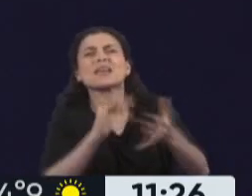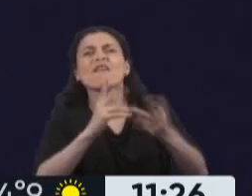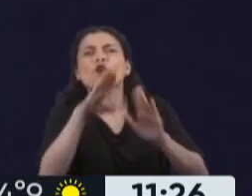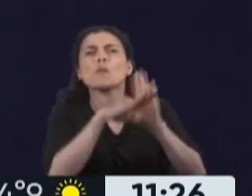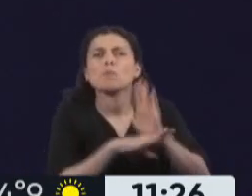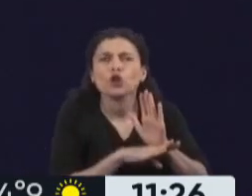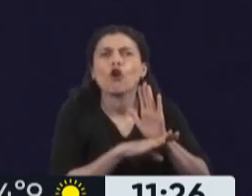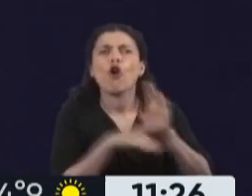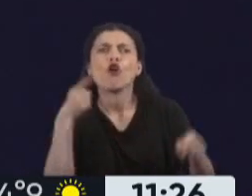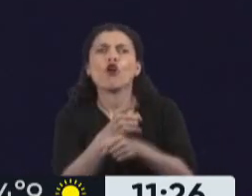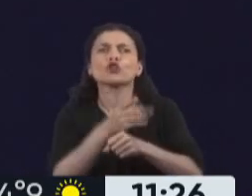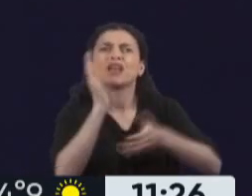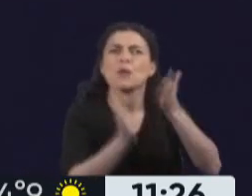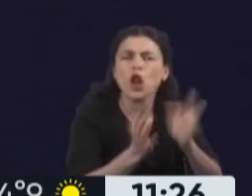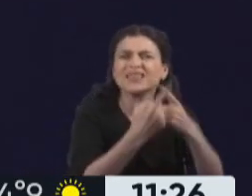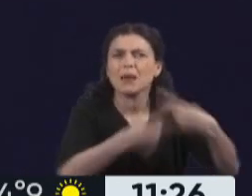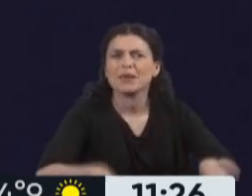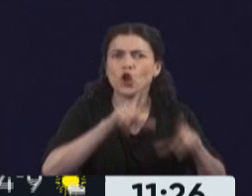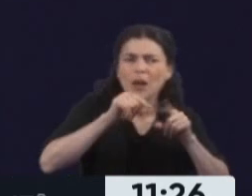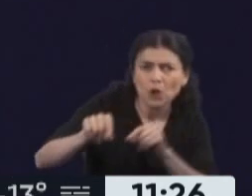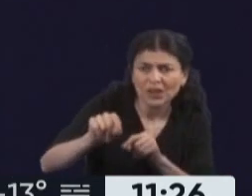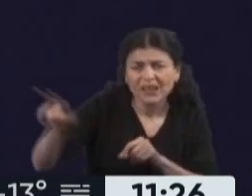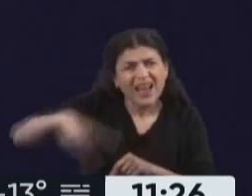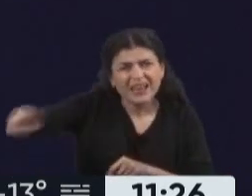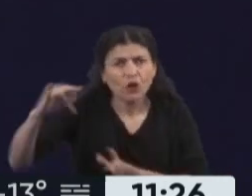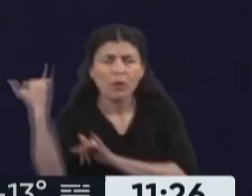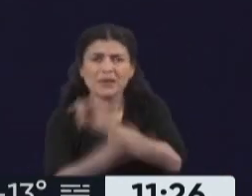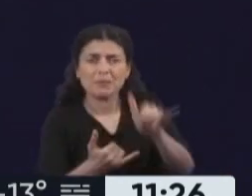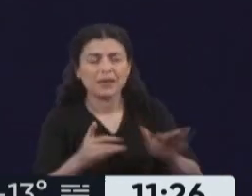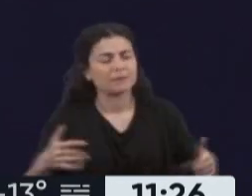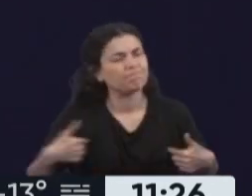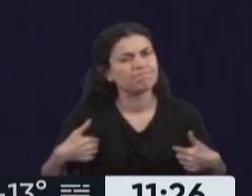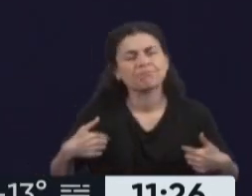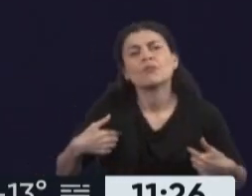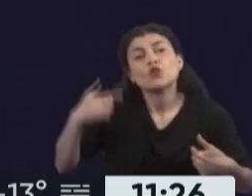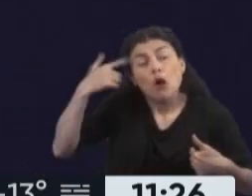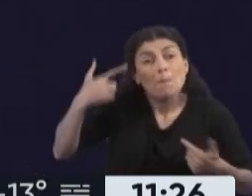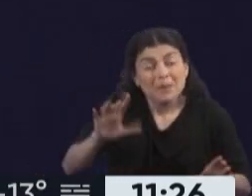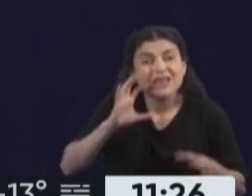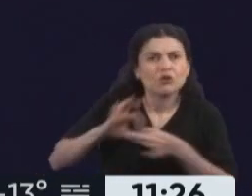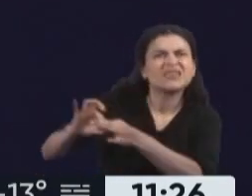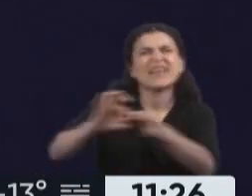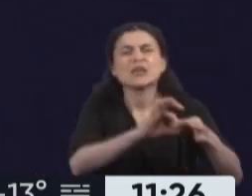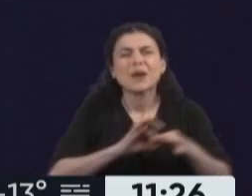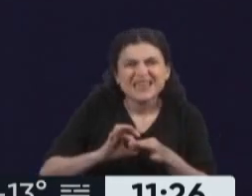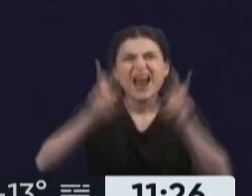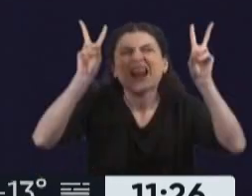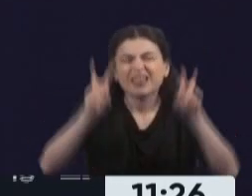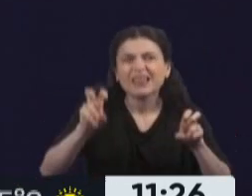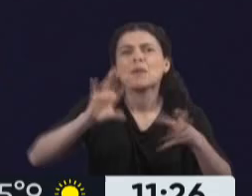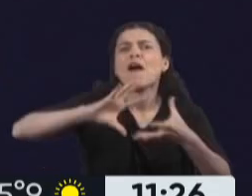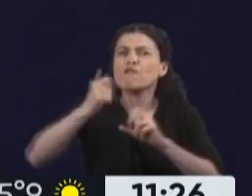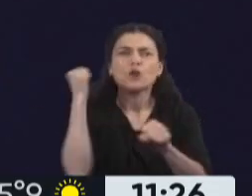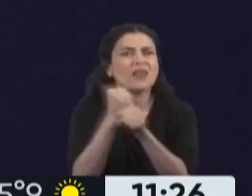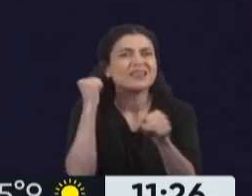más. Bueno, yo creo que la gente, creo que es bastante transversal a prácticamente toda la sociedad lo magnífico